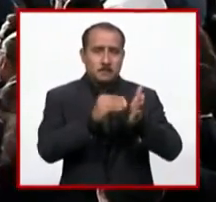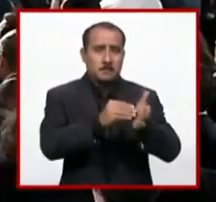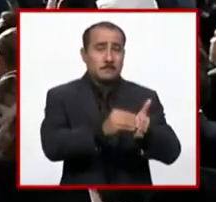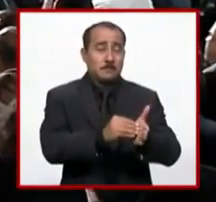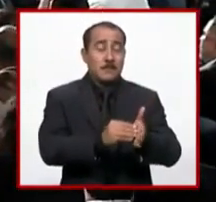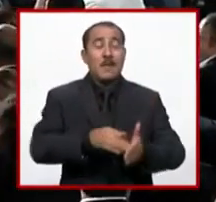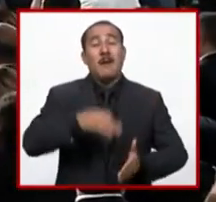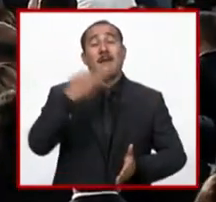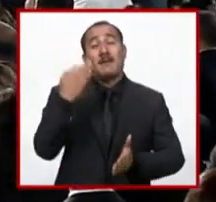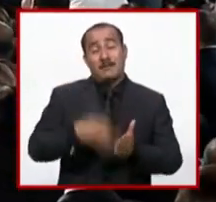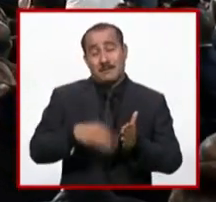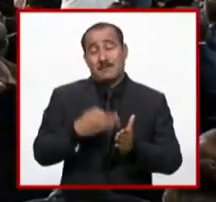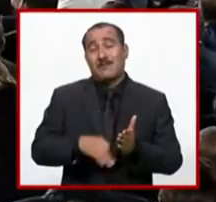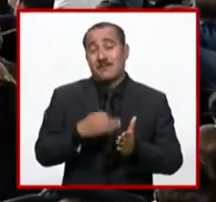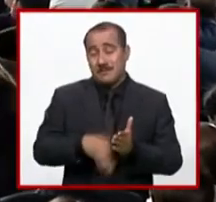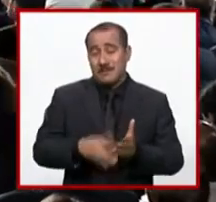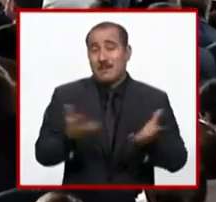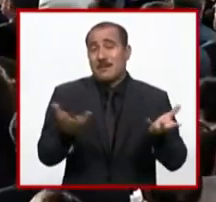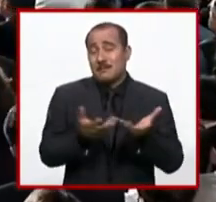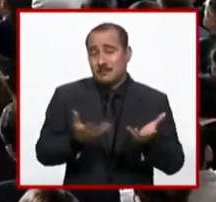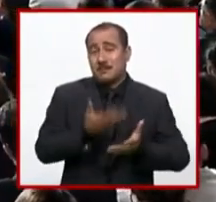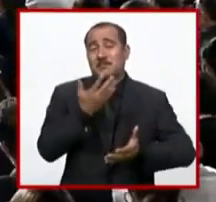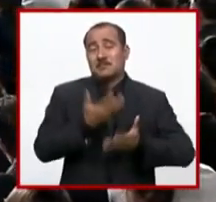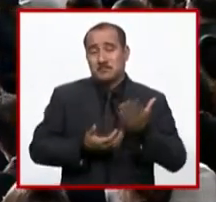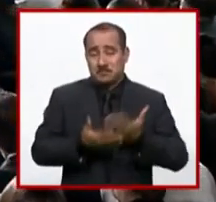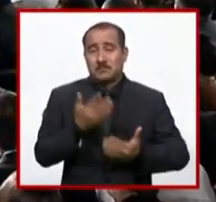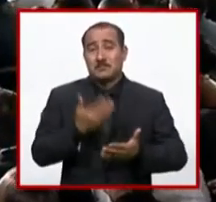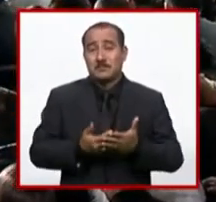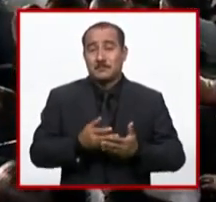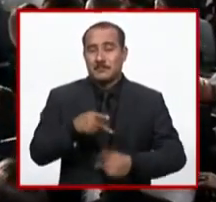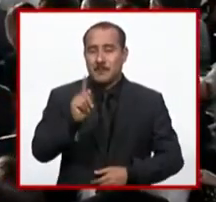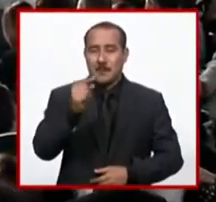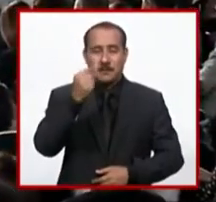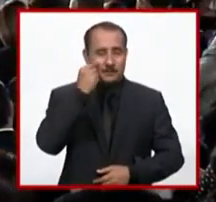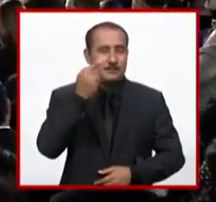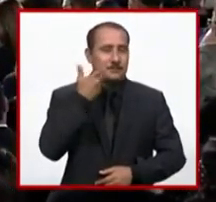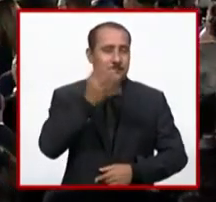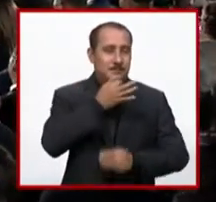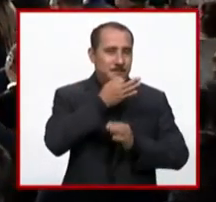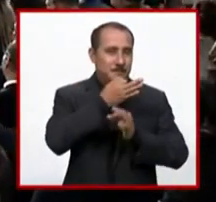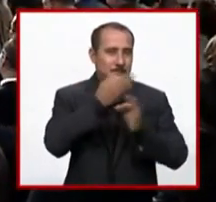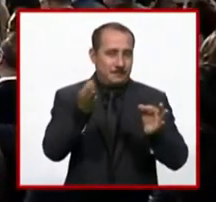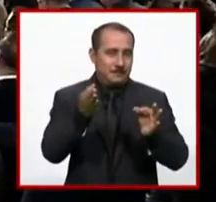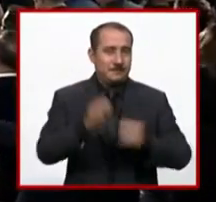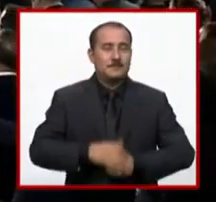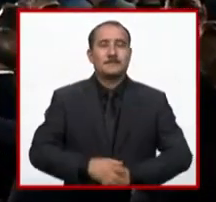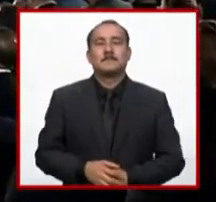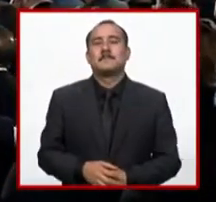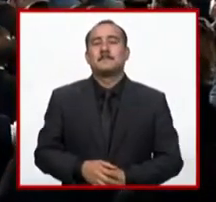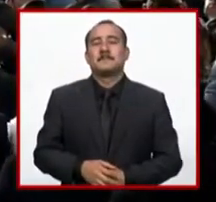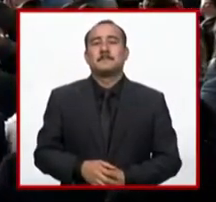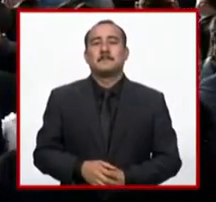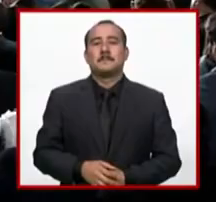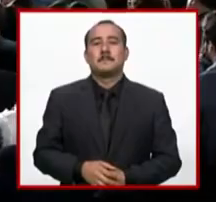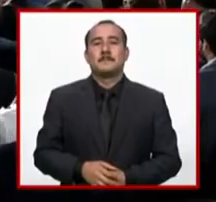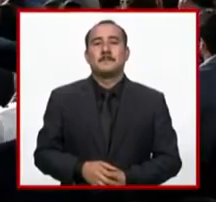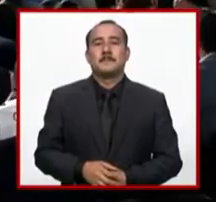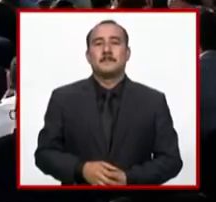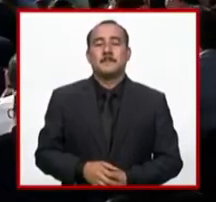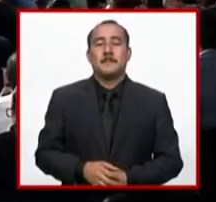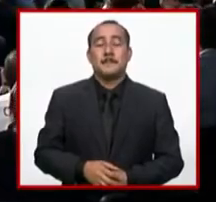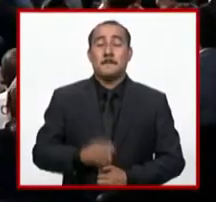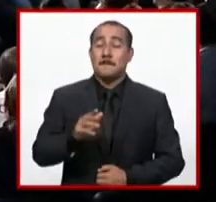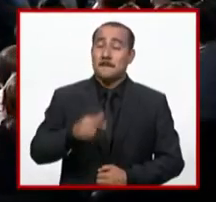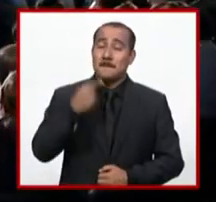Falta mucho por hacer, pero les tengo una sorpresa. Y es con alguien